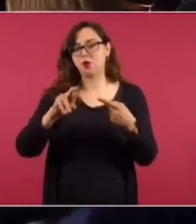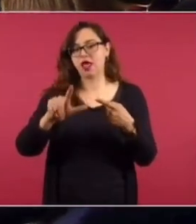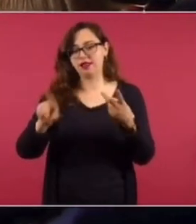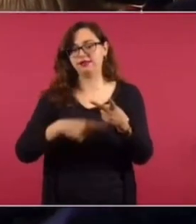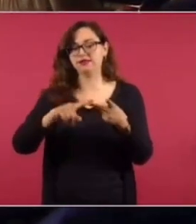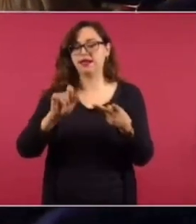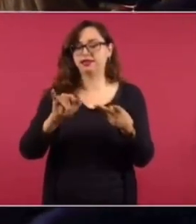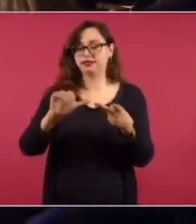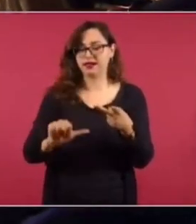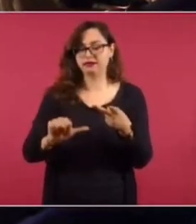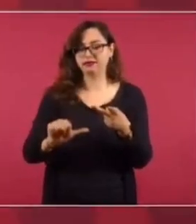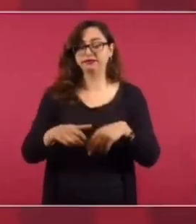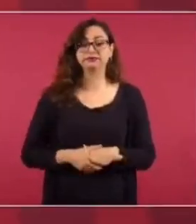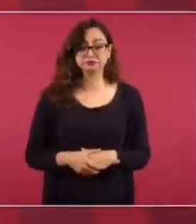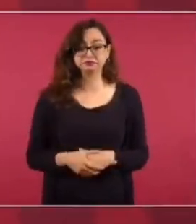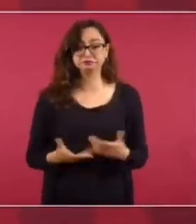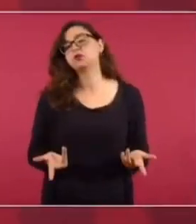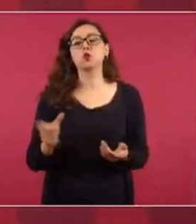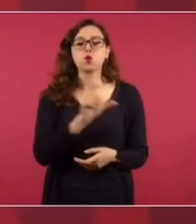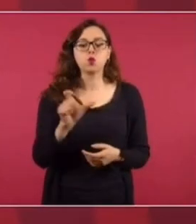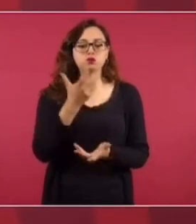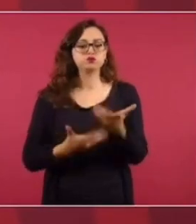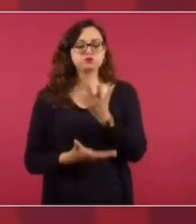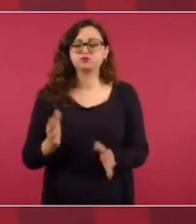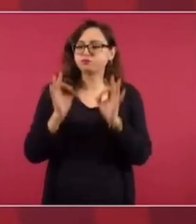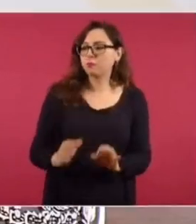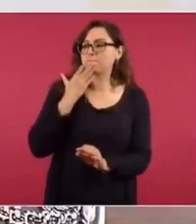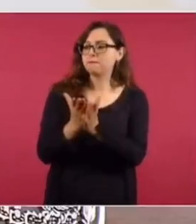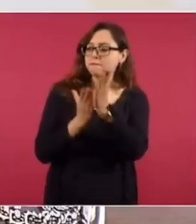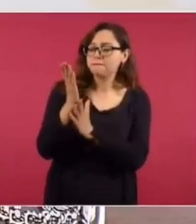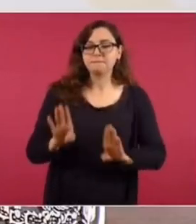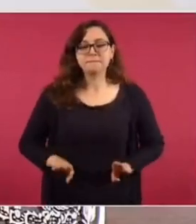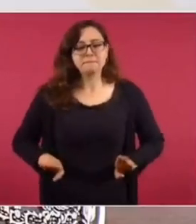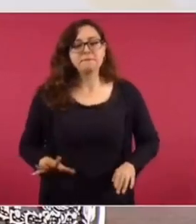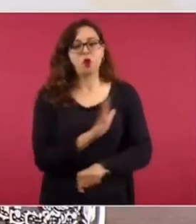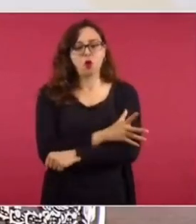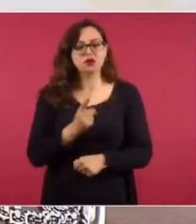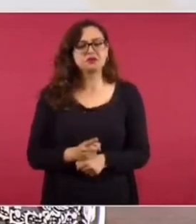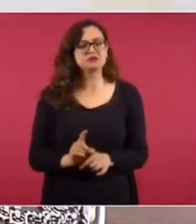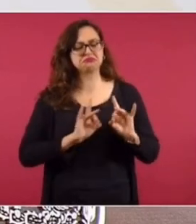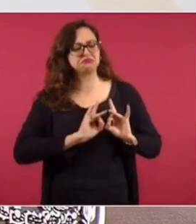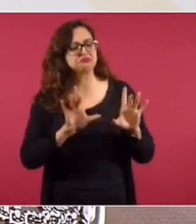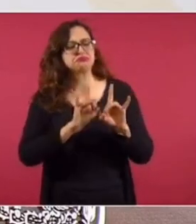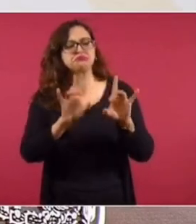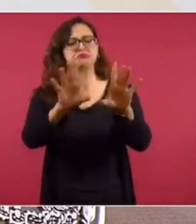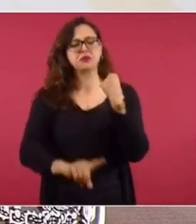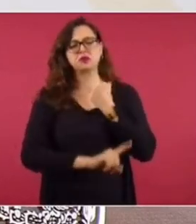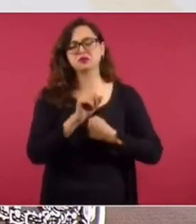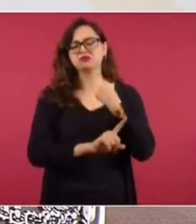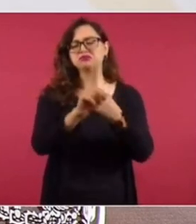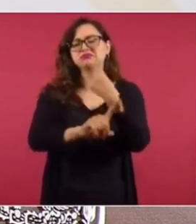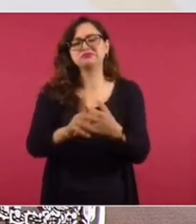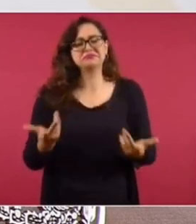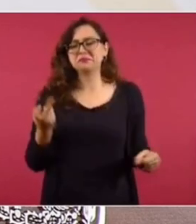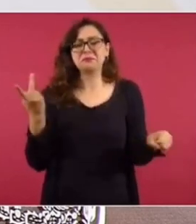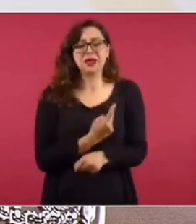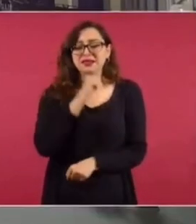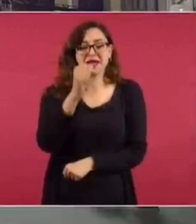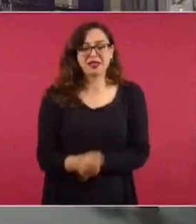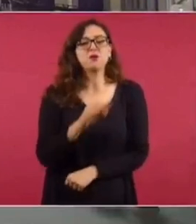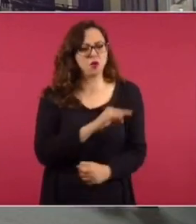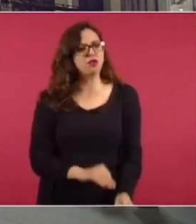Entonces, si se actúa con rectitud, con honestidad, se pueden enfrentar todas las adversidades. Ese es el escudo